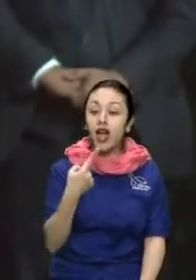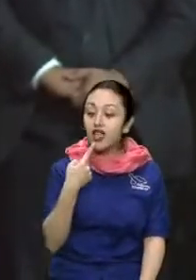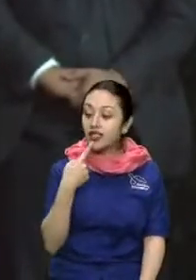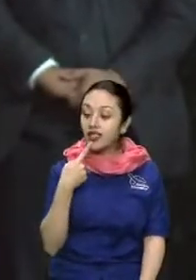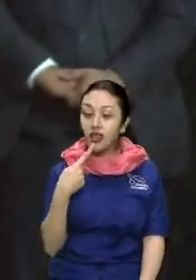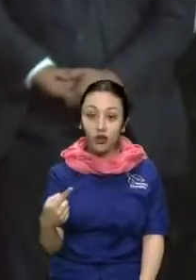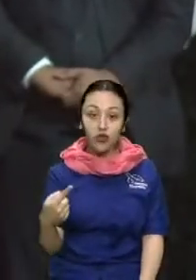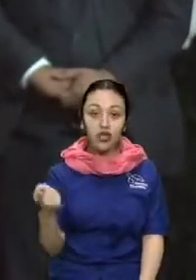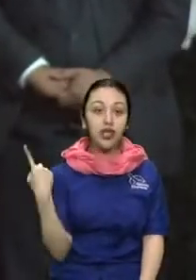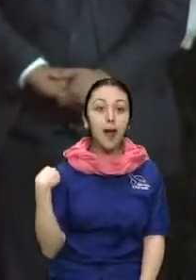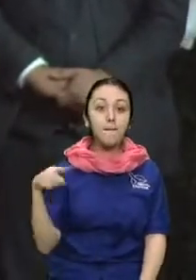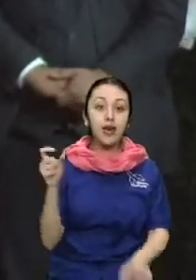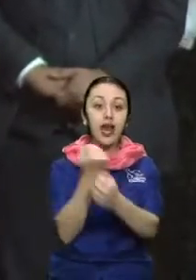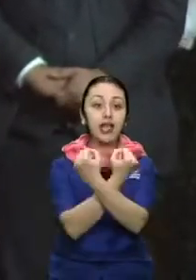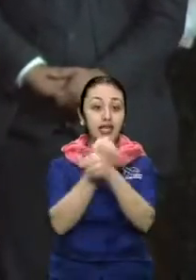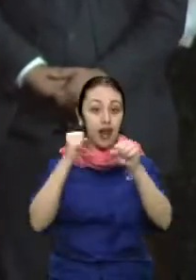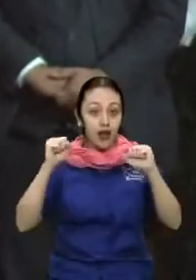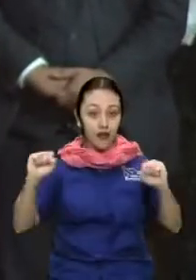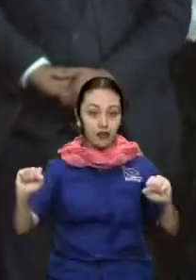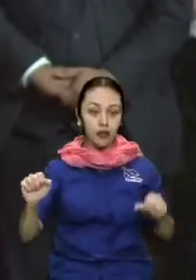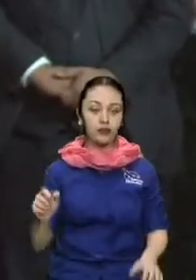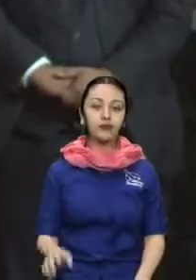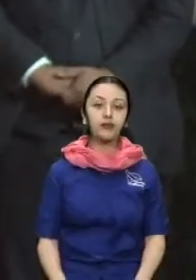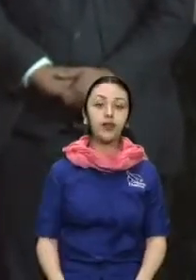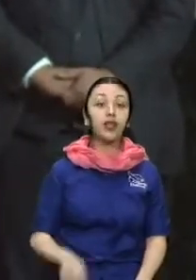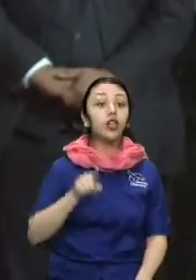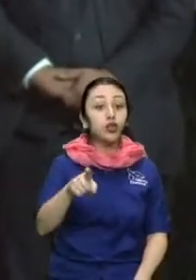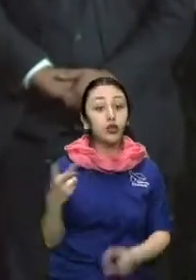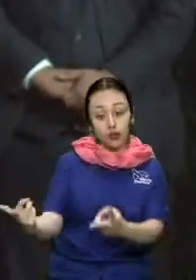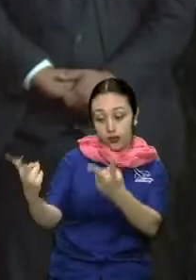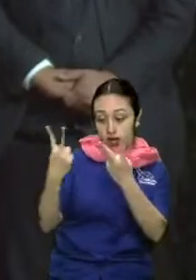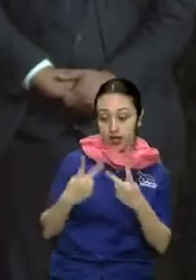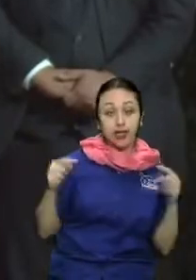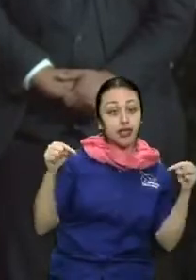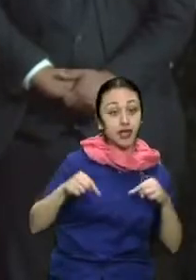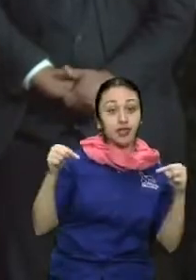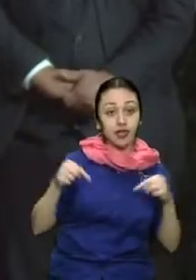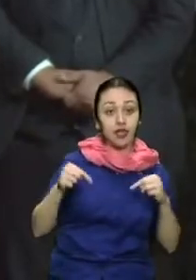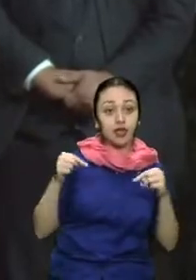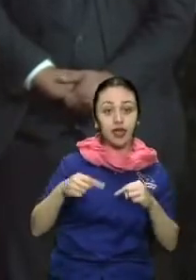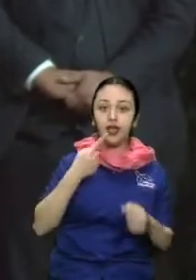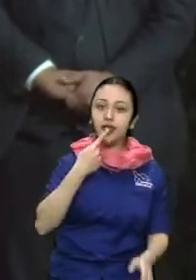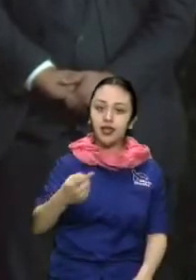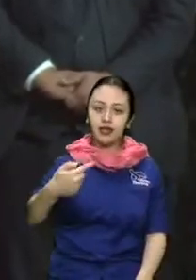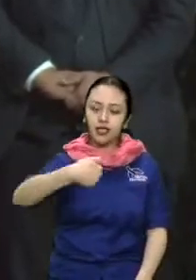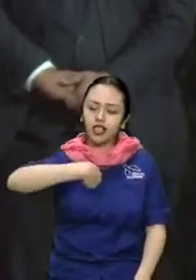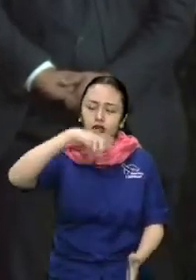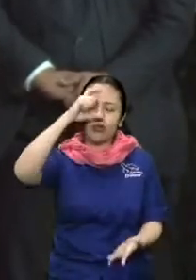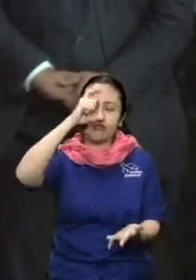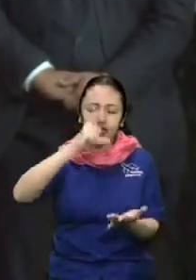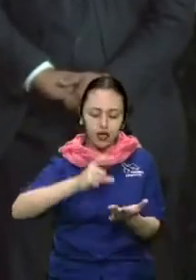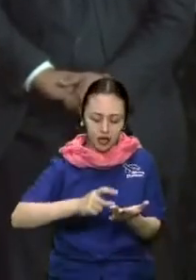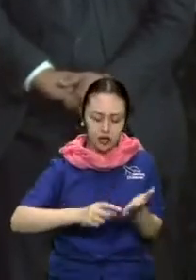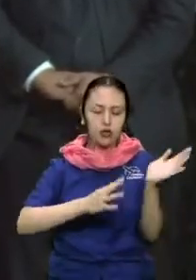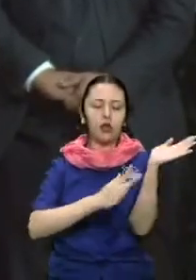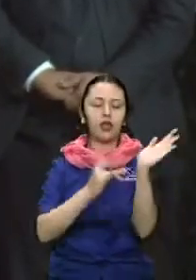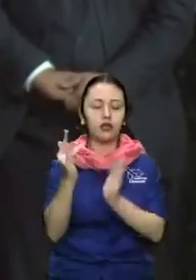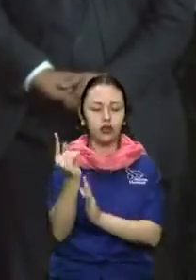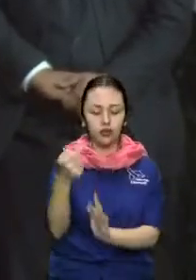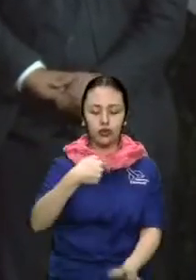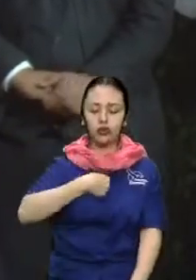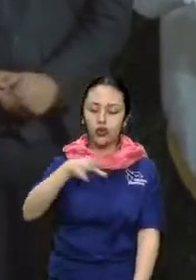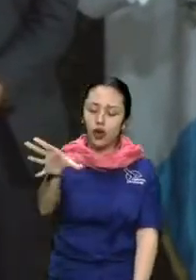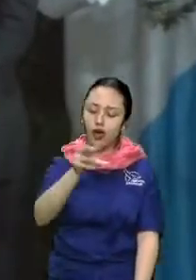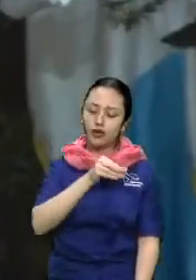salvación. Cuando vienes acá, lo que estás haciendo es manifestar: yo he creído en Cristo, yo acepto a